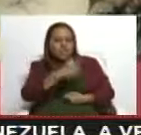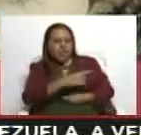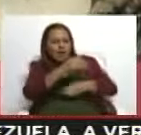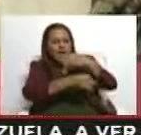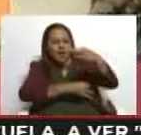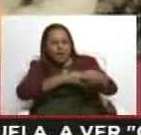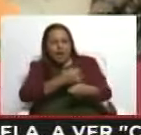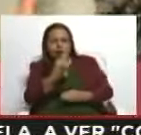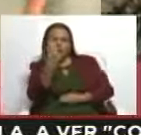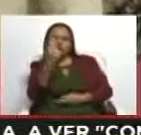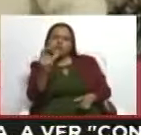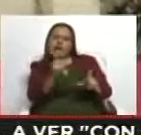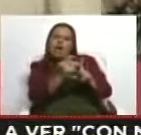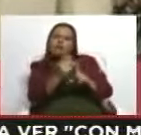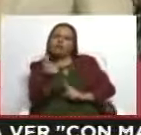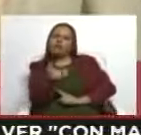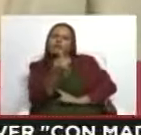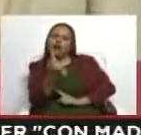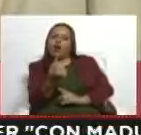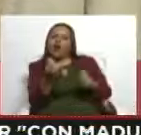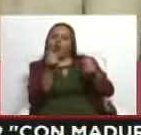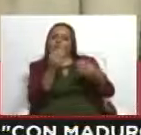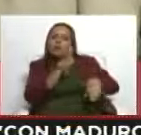una palabra, ¿cuál sería y por qué?